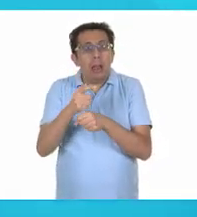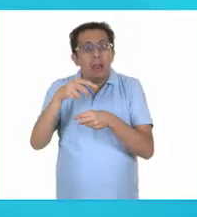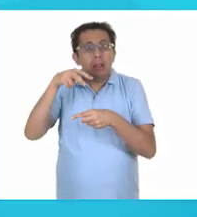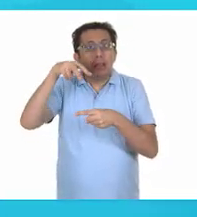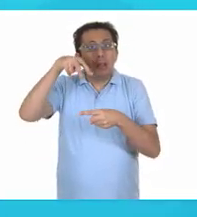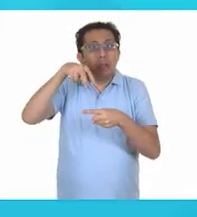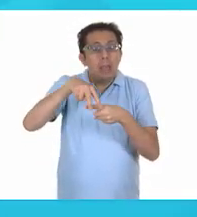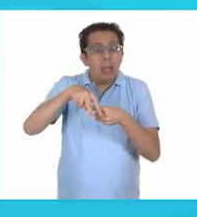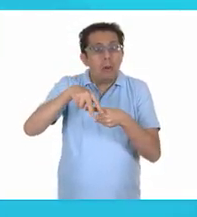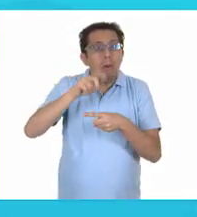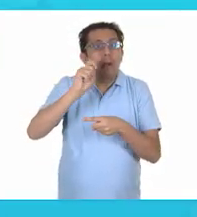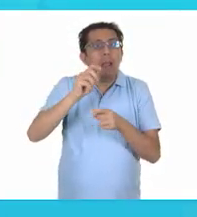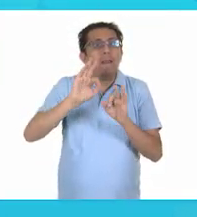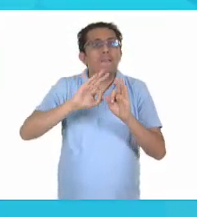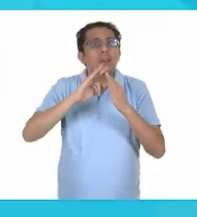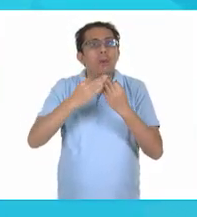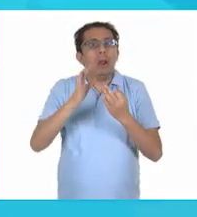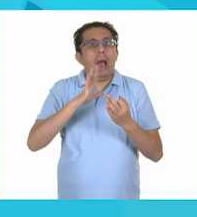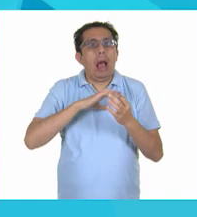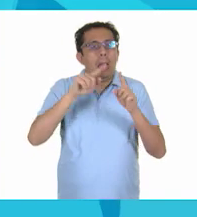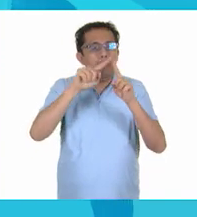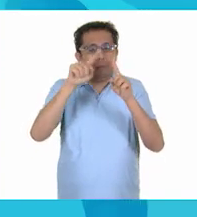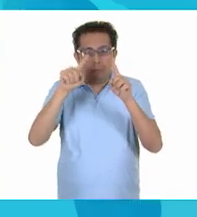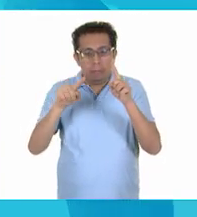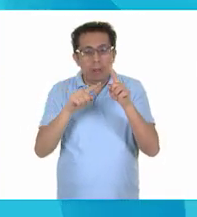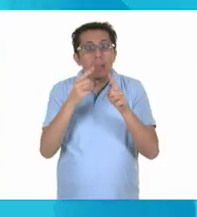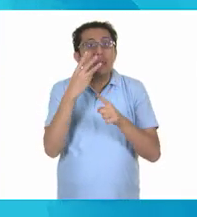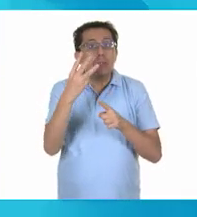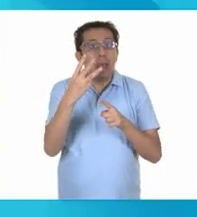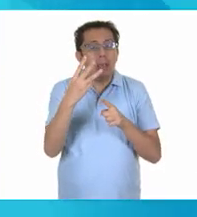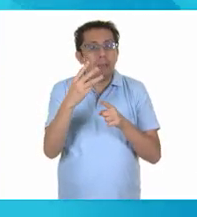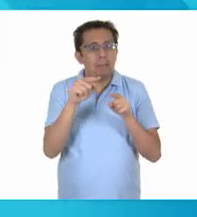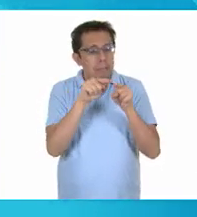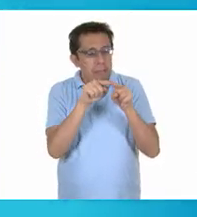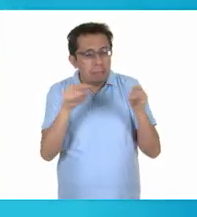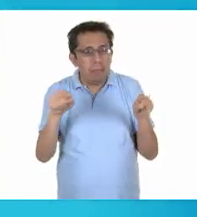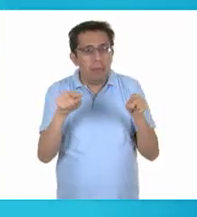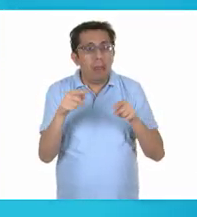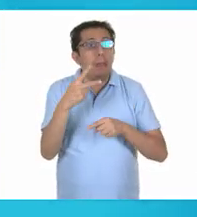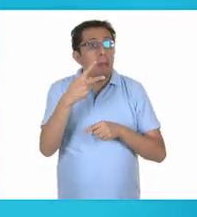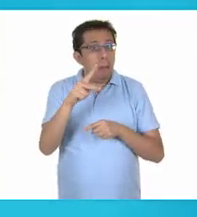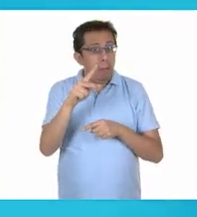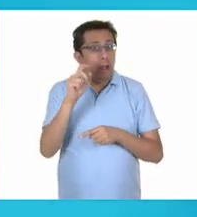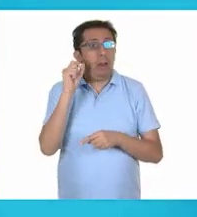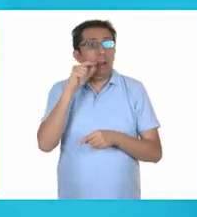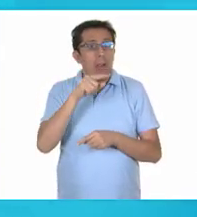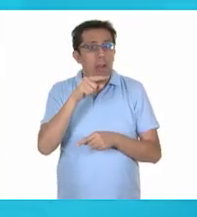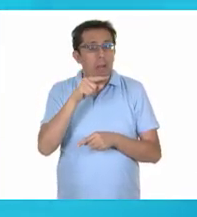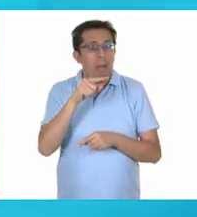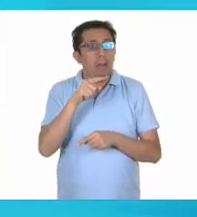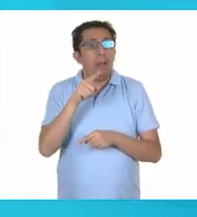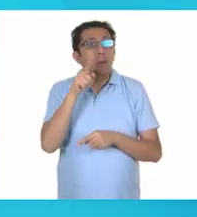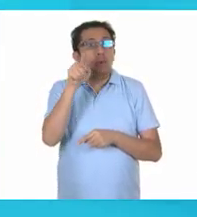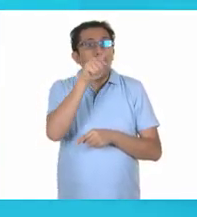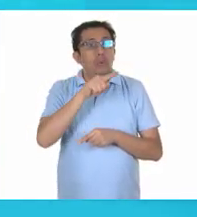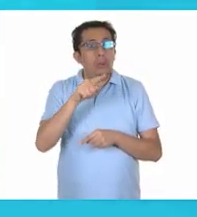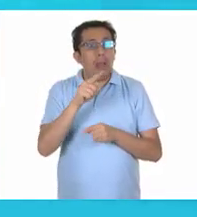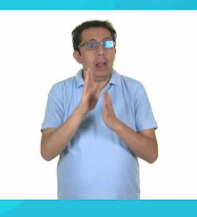triángulos como figuras de tres lados rectos. Pero también les voy a pedir que lo abran en la